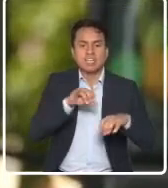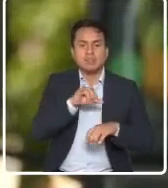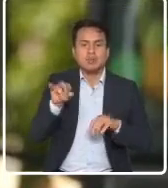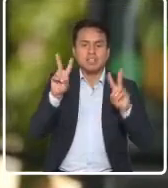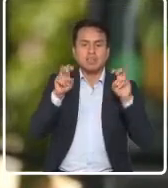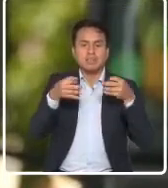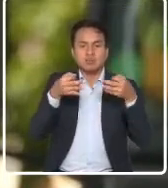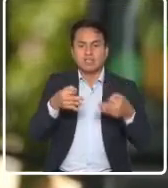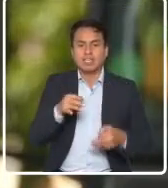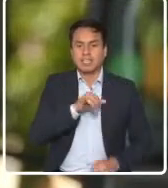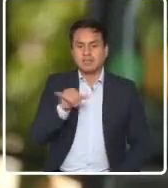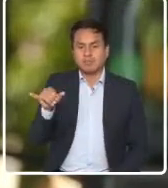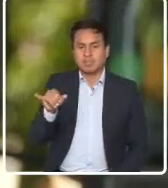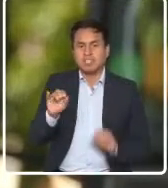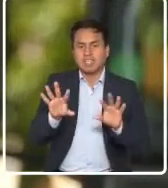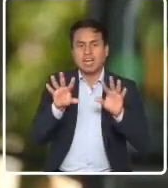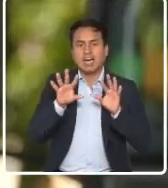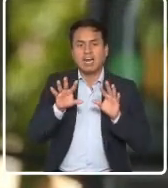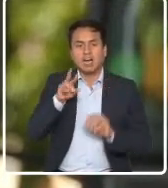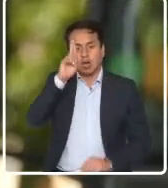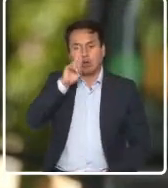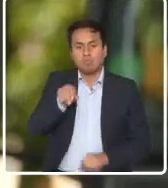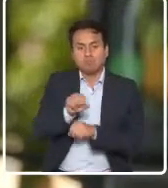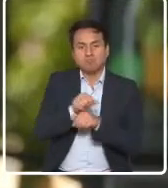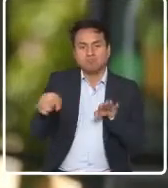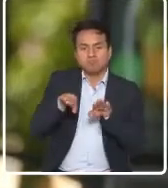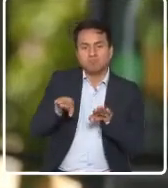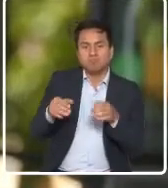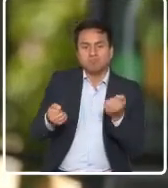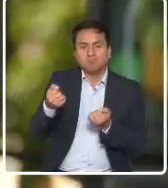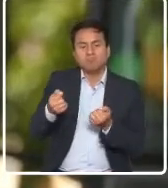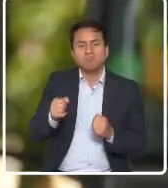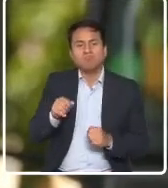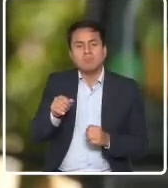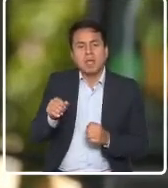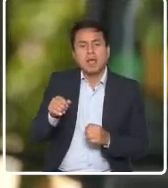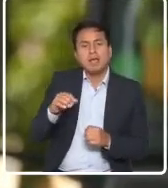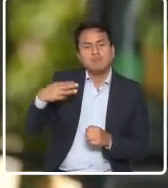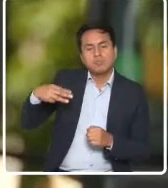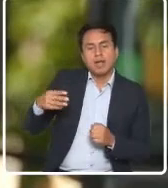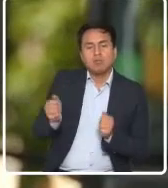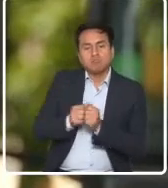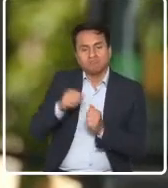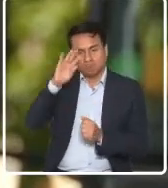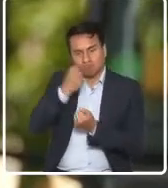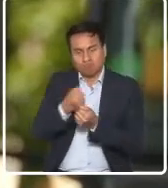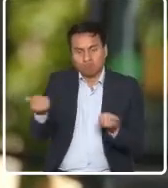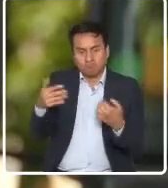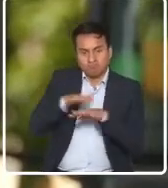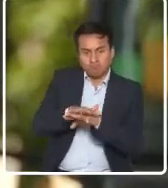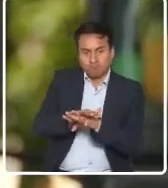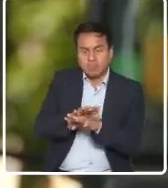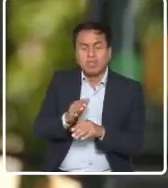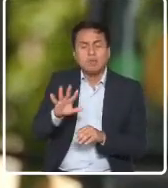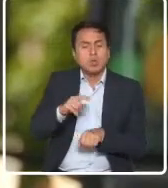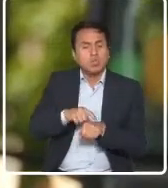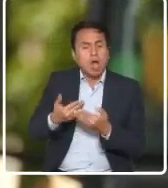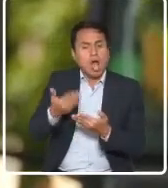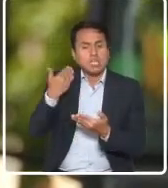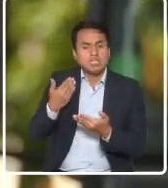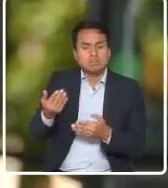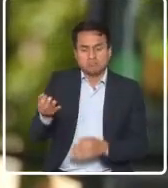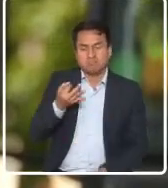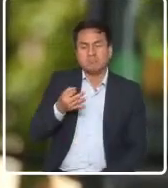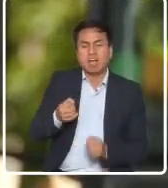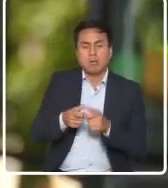en materia de seguridad justamente para destacar el rol de los patrullajes mixtos. Pero en un momento en donde, como usted cuenta, estaba aumentando